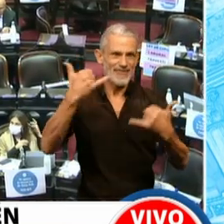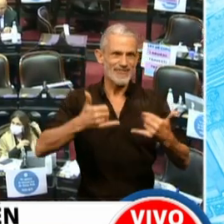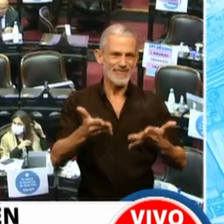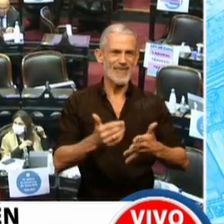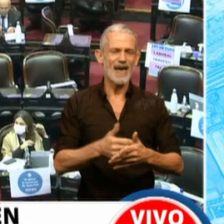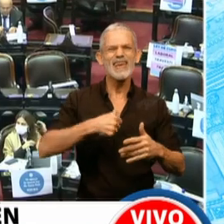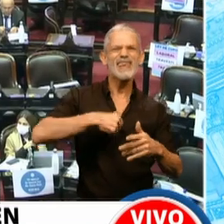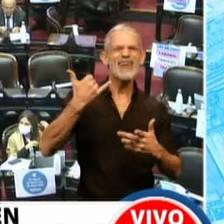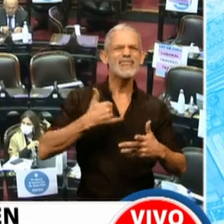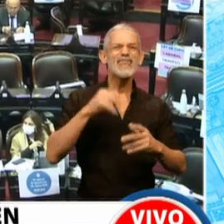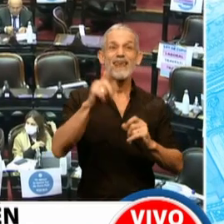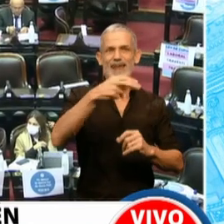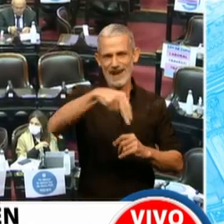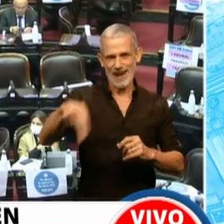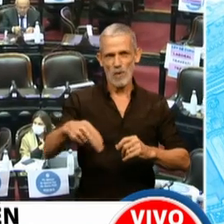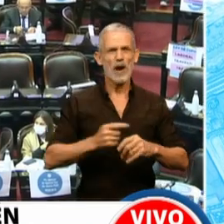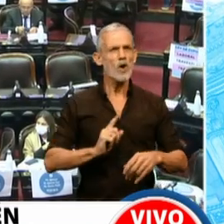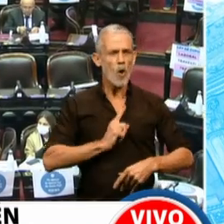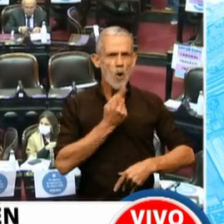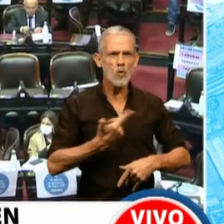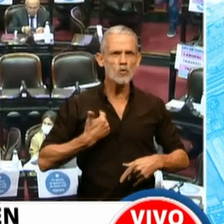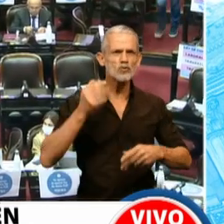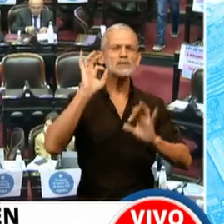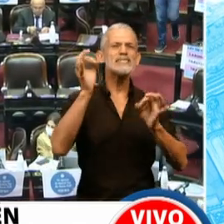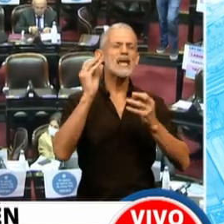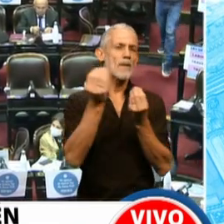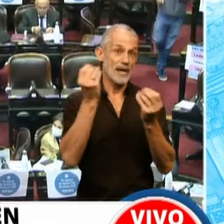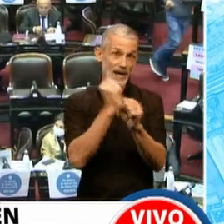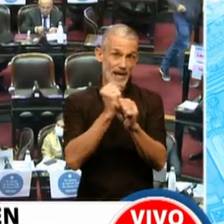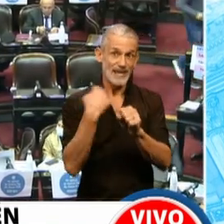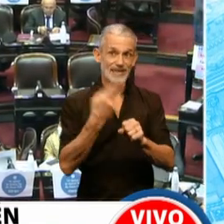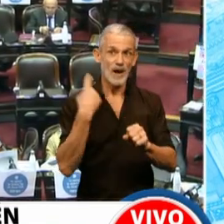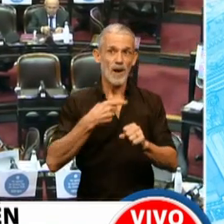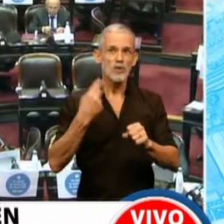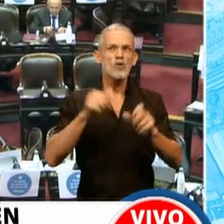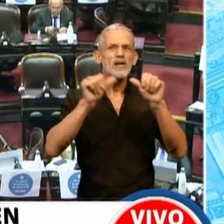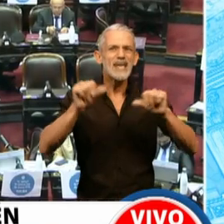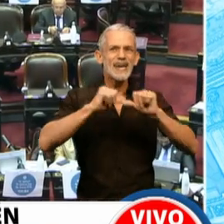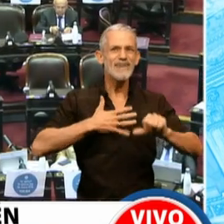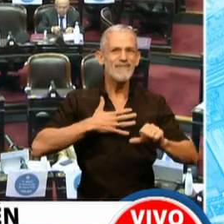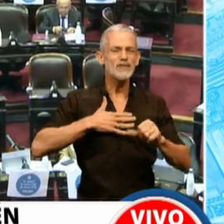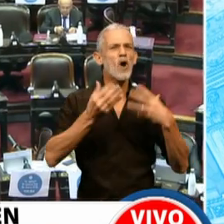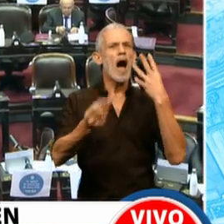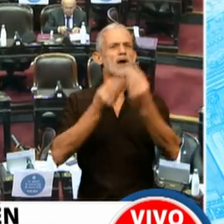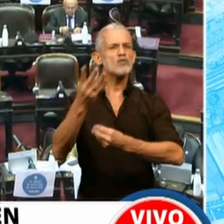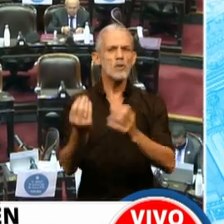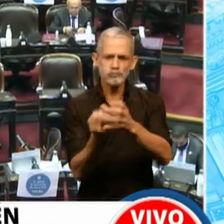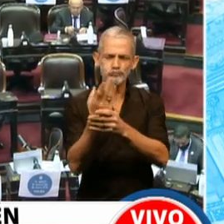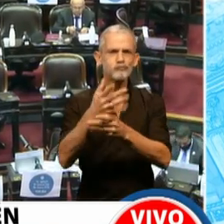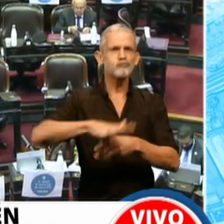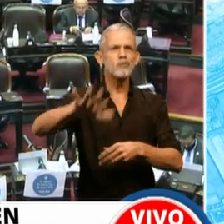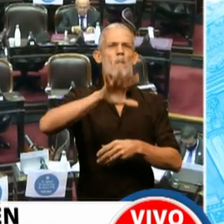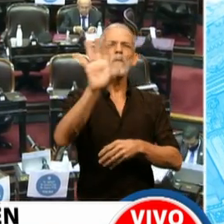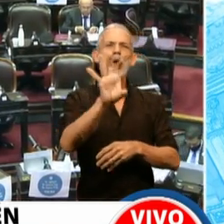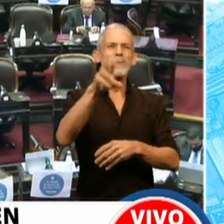identidad neuquina orgullosa de saber que con nuestro trabajo y sacrificio ayudamos a forjar a nuestra